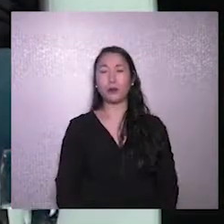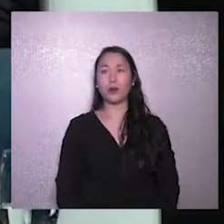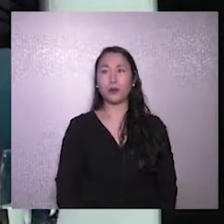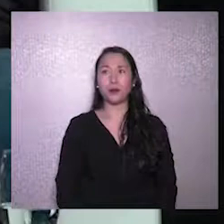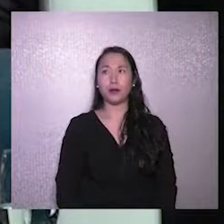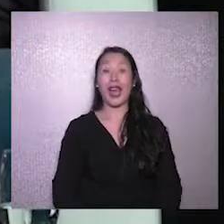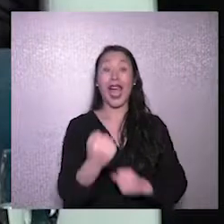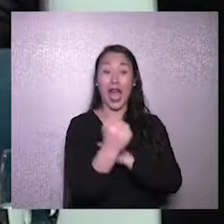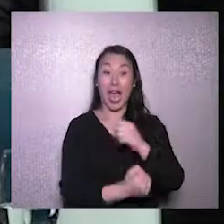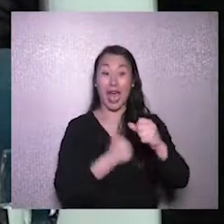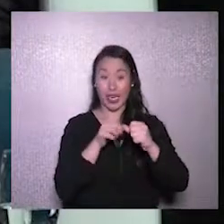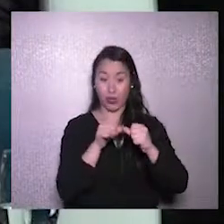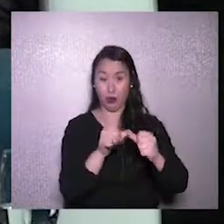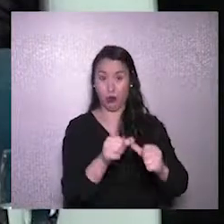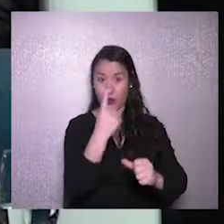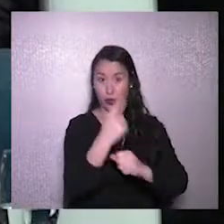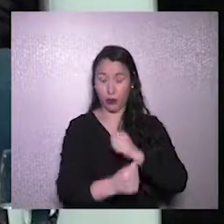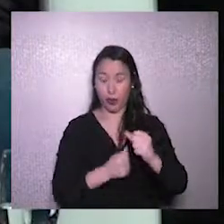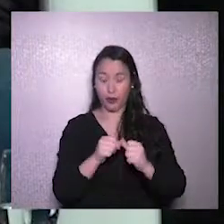anuales.